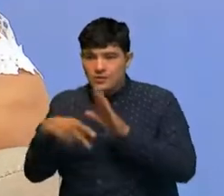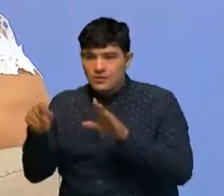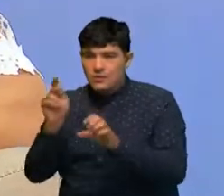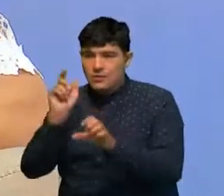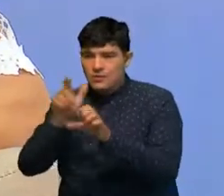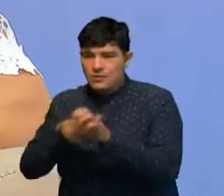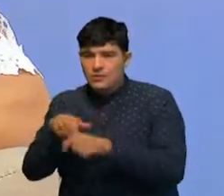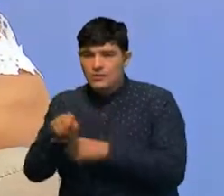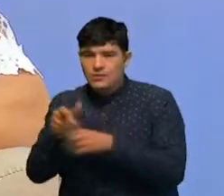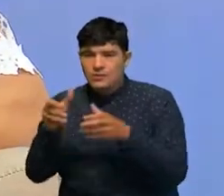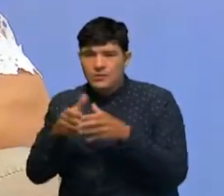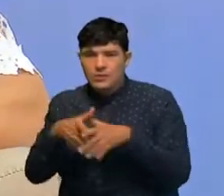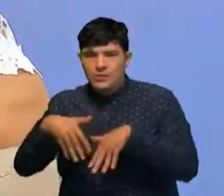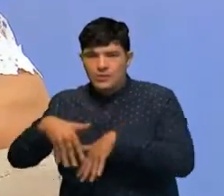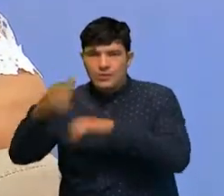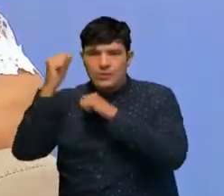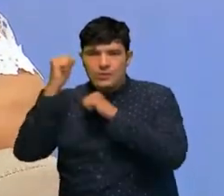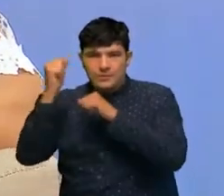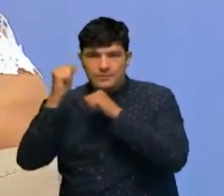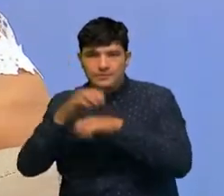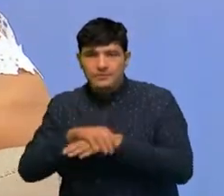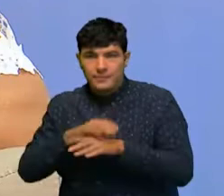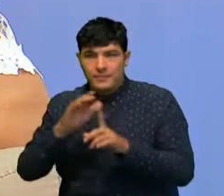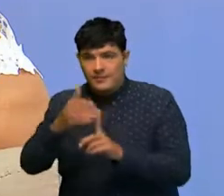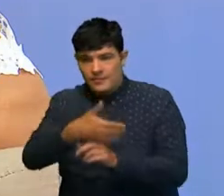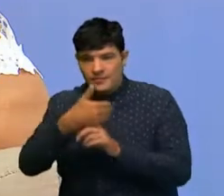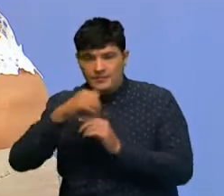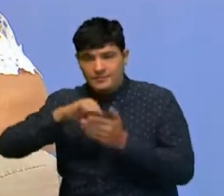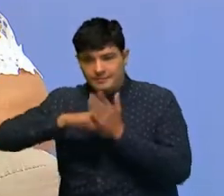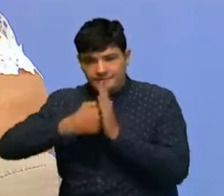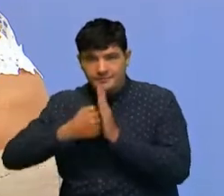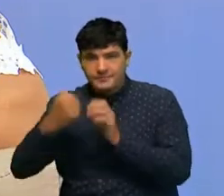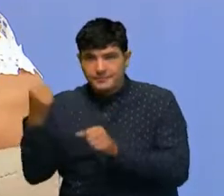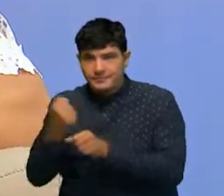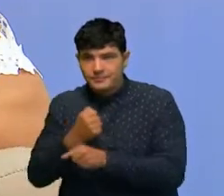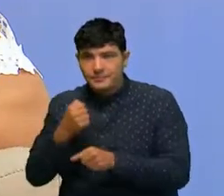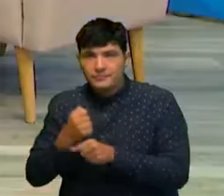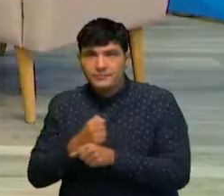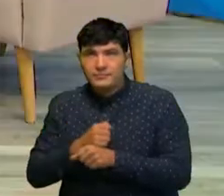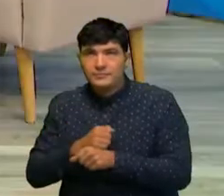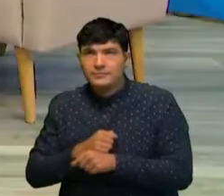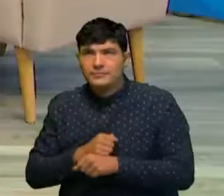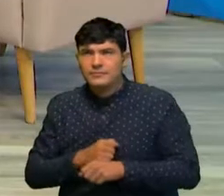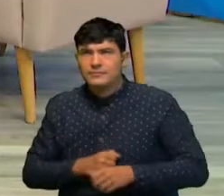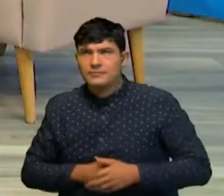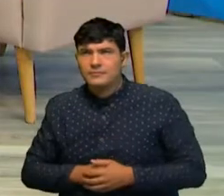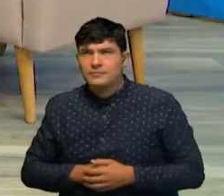ese sindicato. Es decir, la cobija se fueron a no ser un